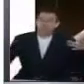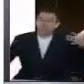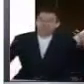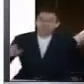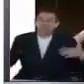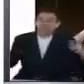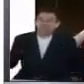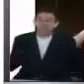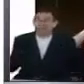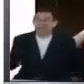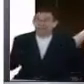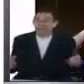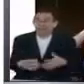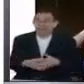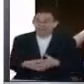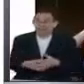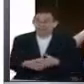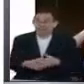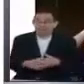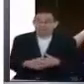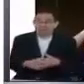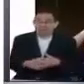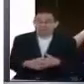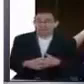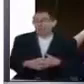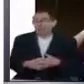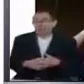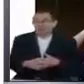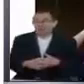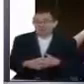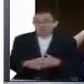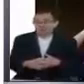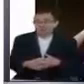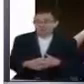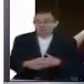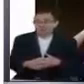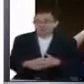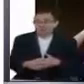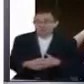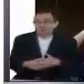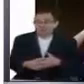la persona no sabe qué hacer. O desconoce eso.